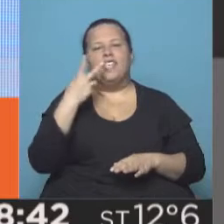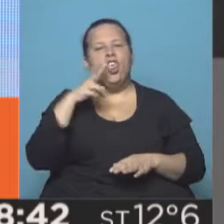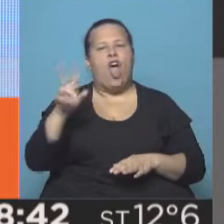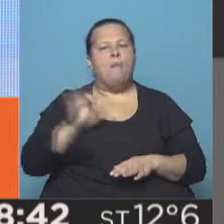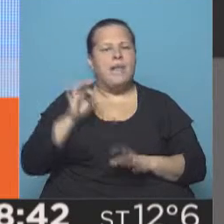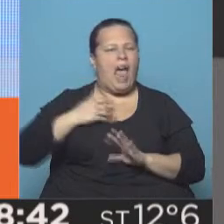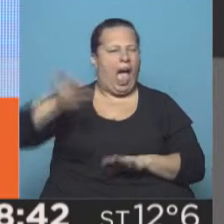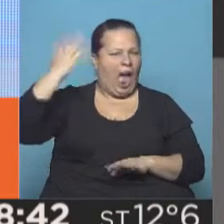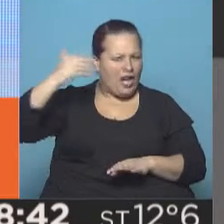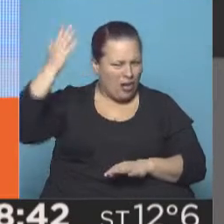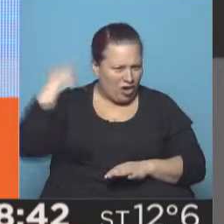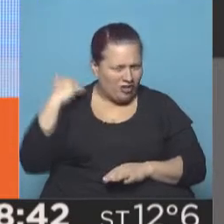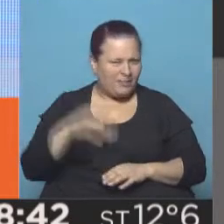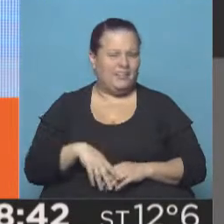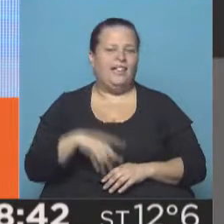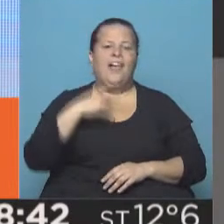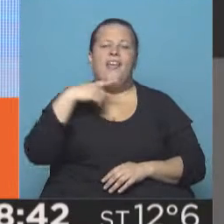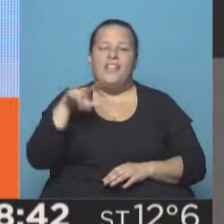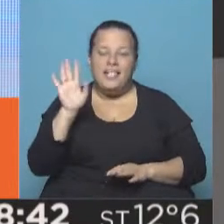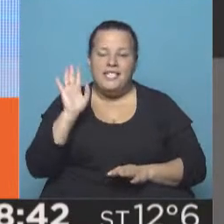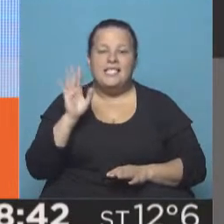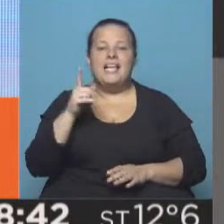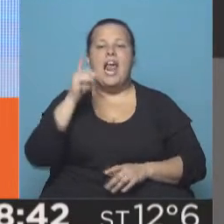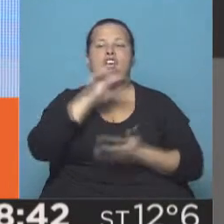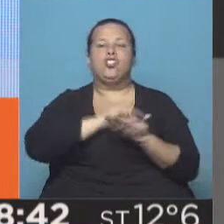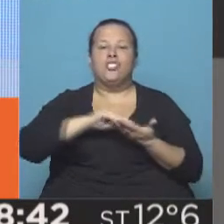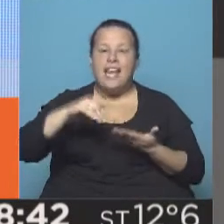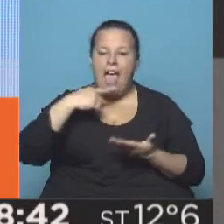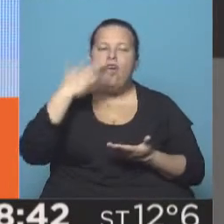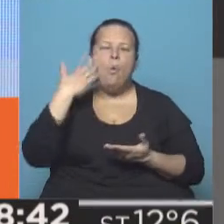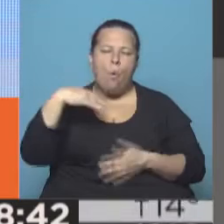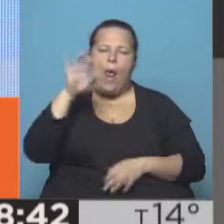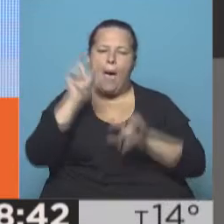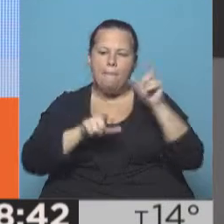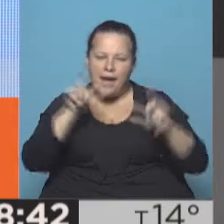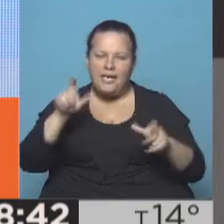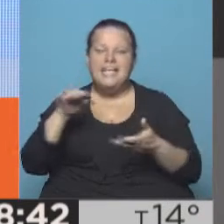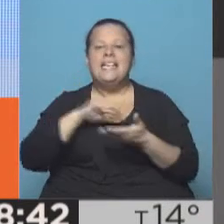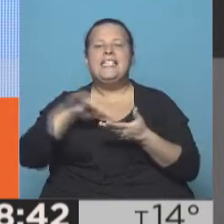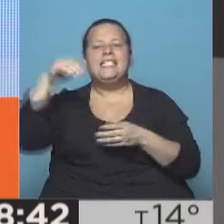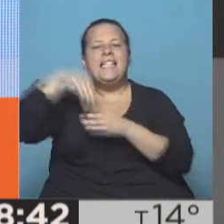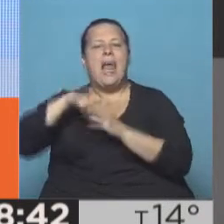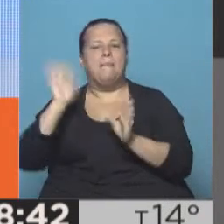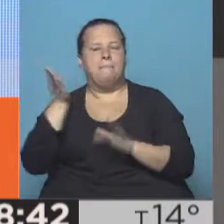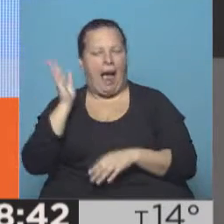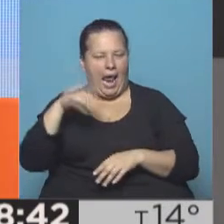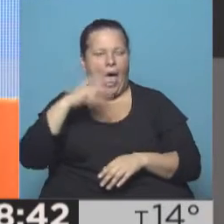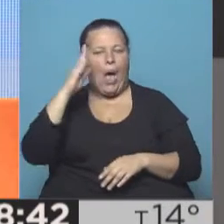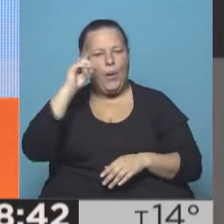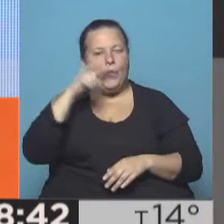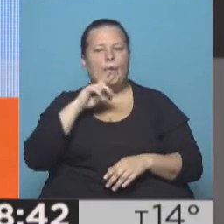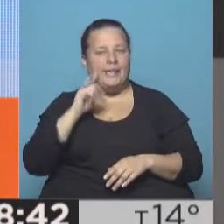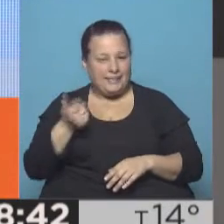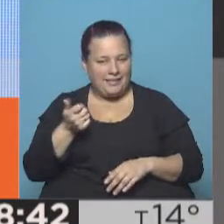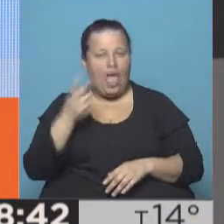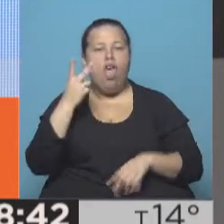años atrás, decía que los senadores son buena gente, el Senado mala bestia. Y hay